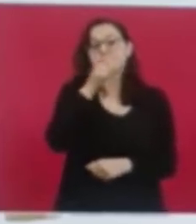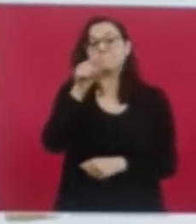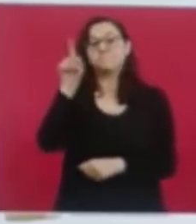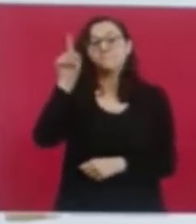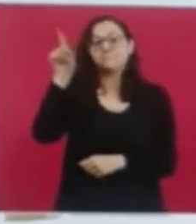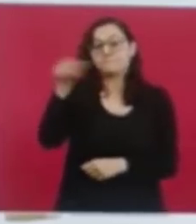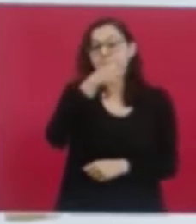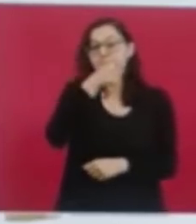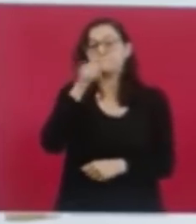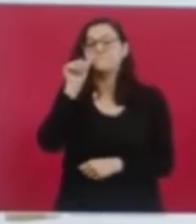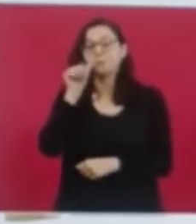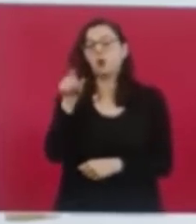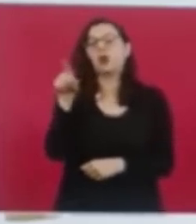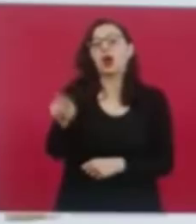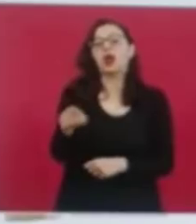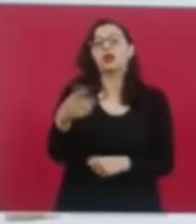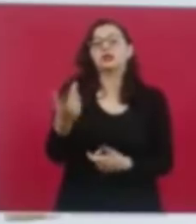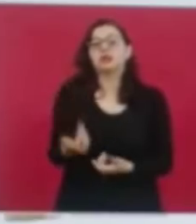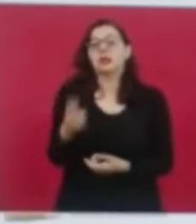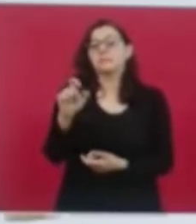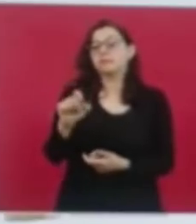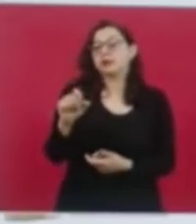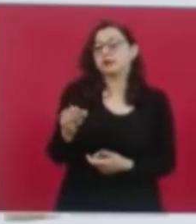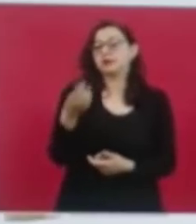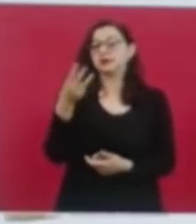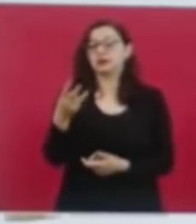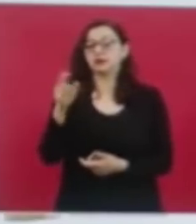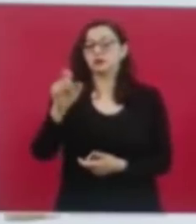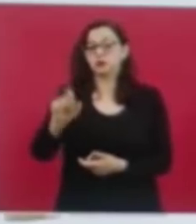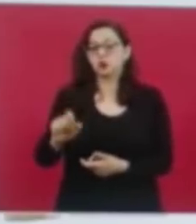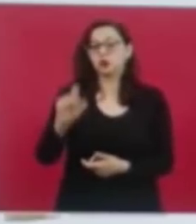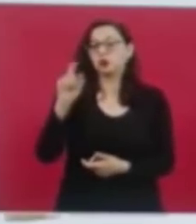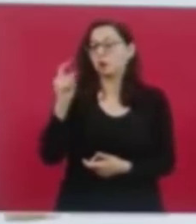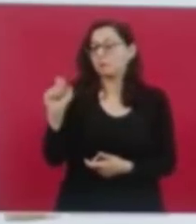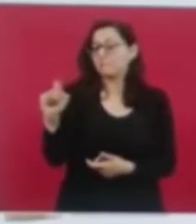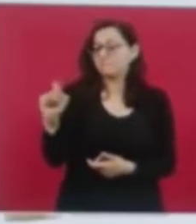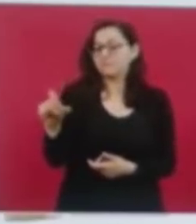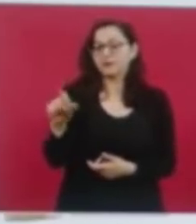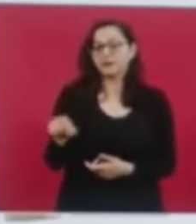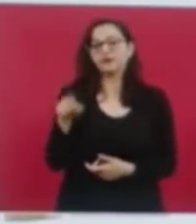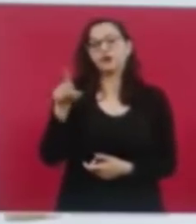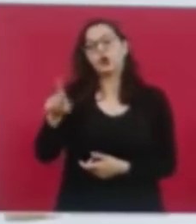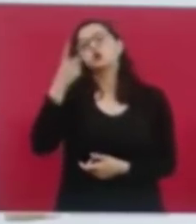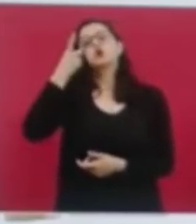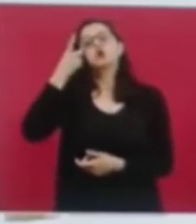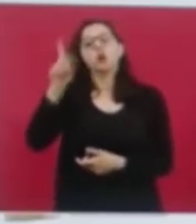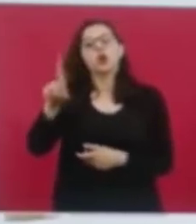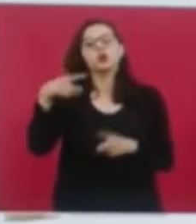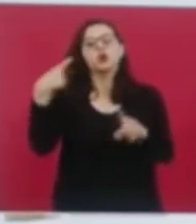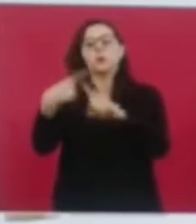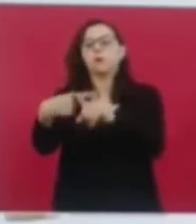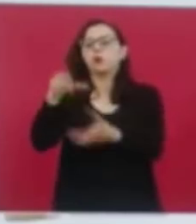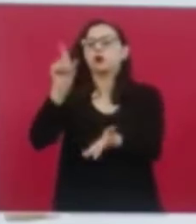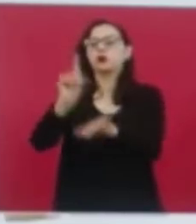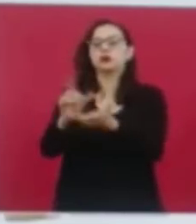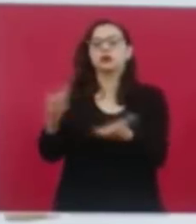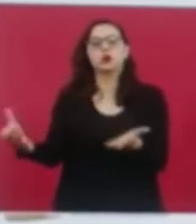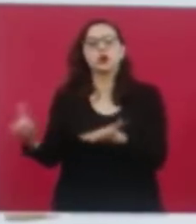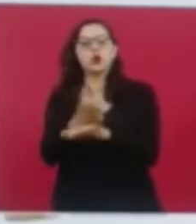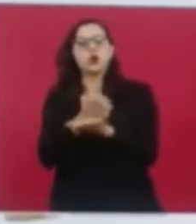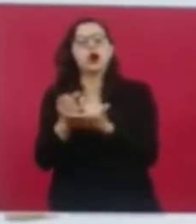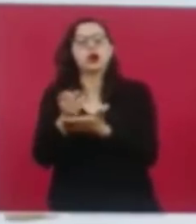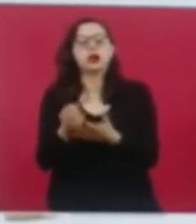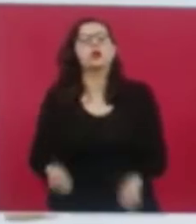de comunicaciones que se llama telesur y después telesur fue desmontado de muchas frecuencias en américa